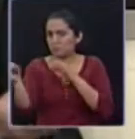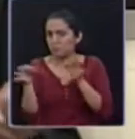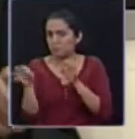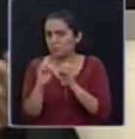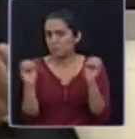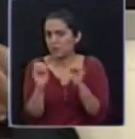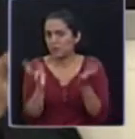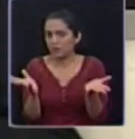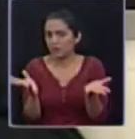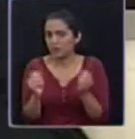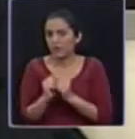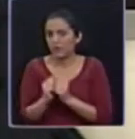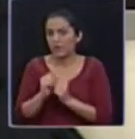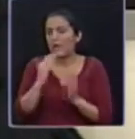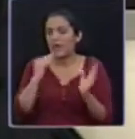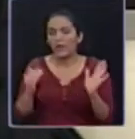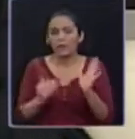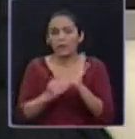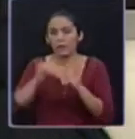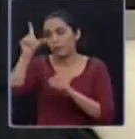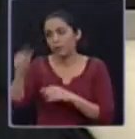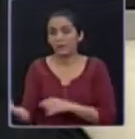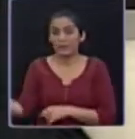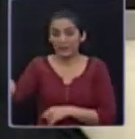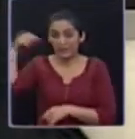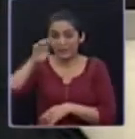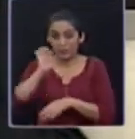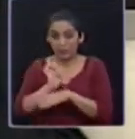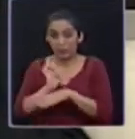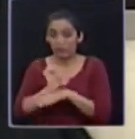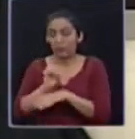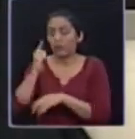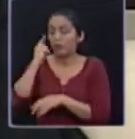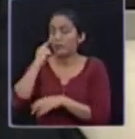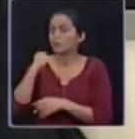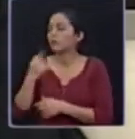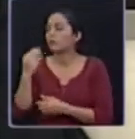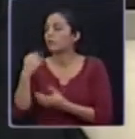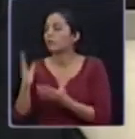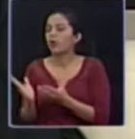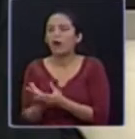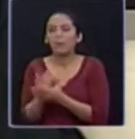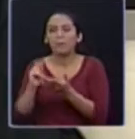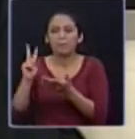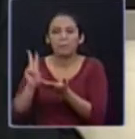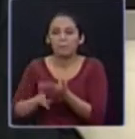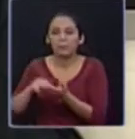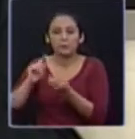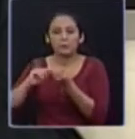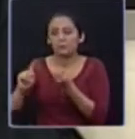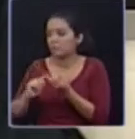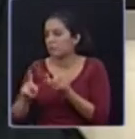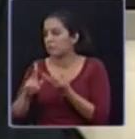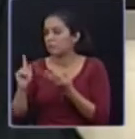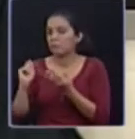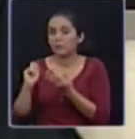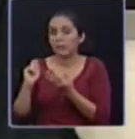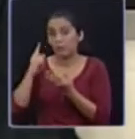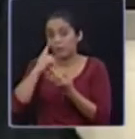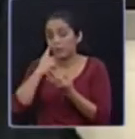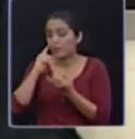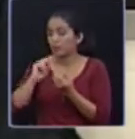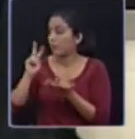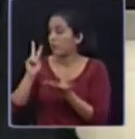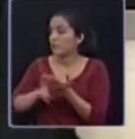a un extranjero en el Ecuador porque no tiene la documentación que corresponde, porque carece de la visa que se exige. Ojo, a los